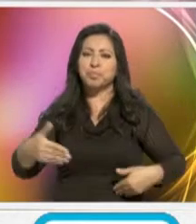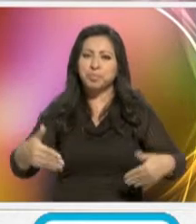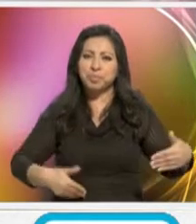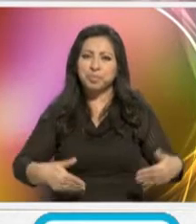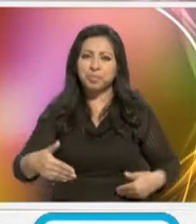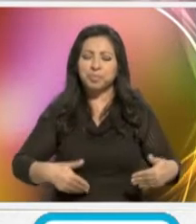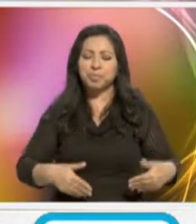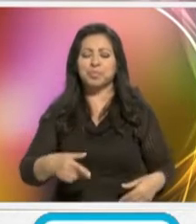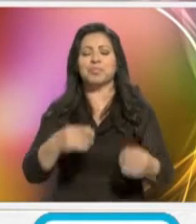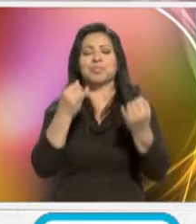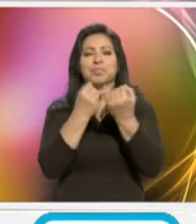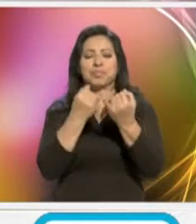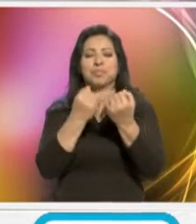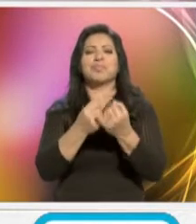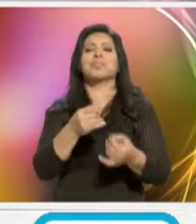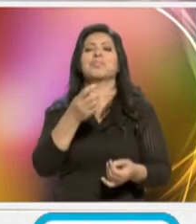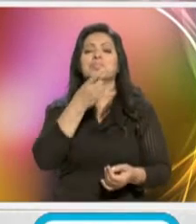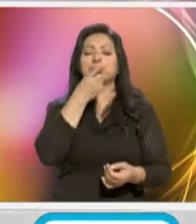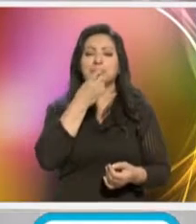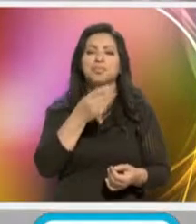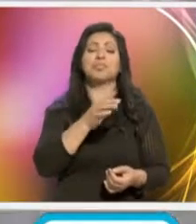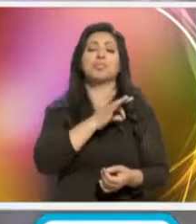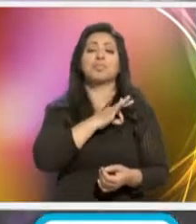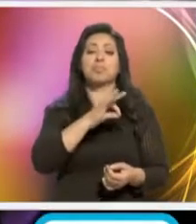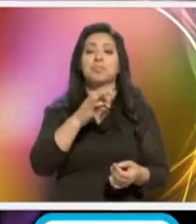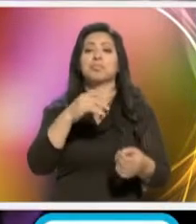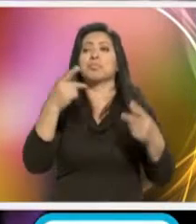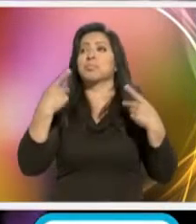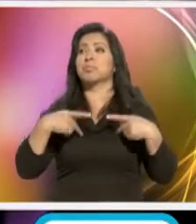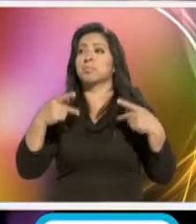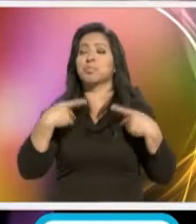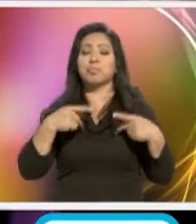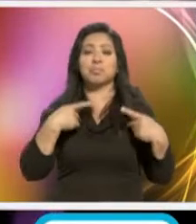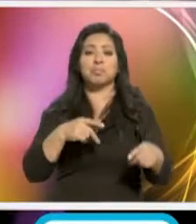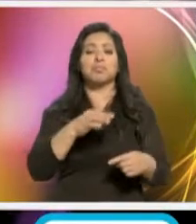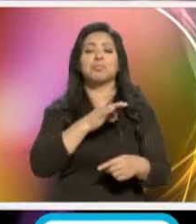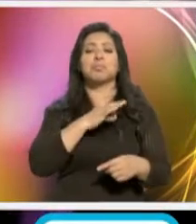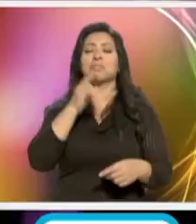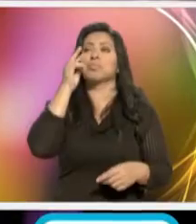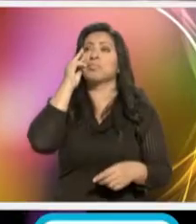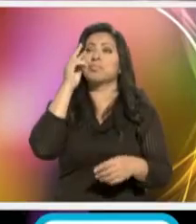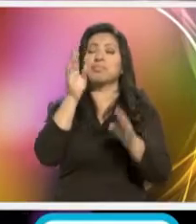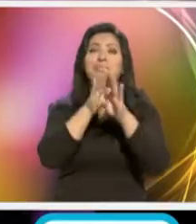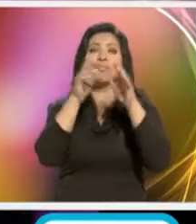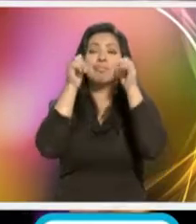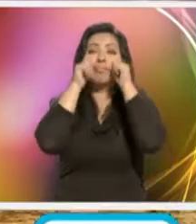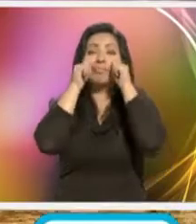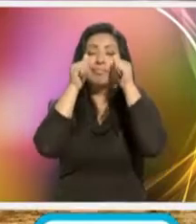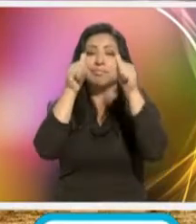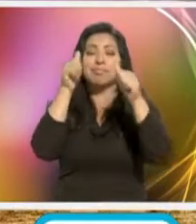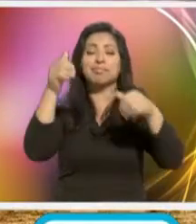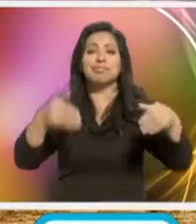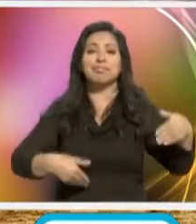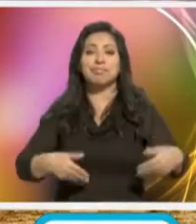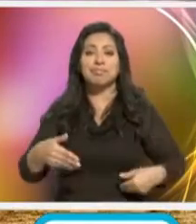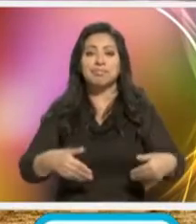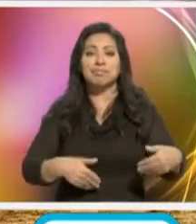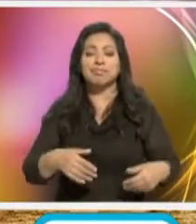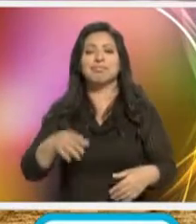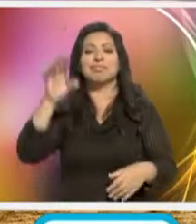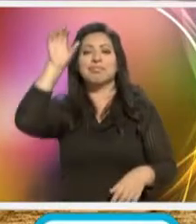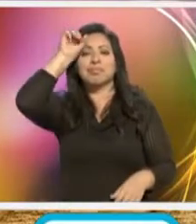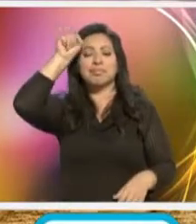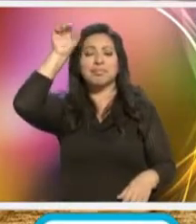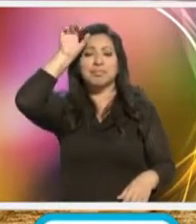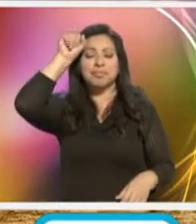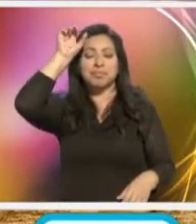Porque es. vamos a poder admirar de muchos espectáculos circenses, bien lo mencionabas, los clown. Y también yo quiero mencionar